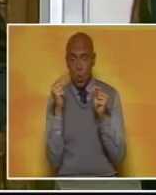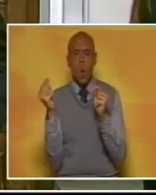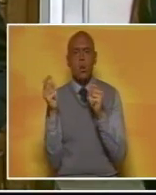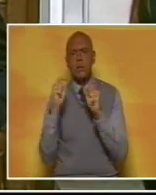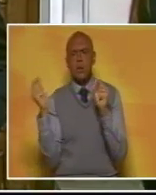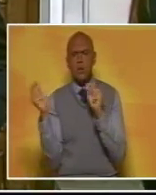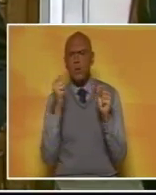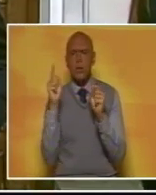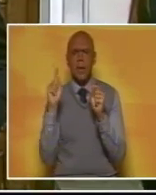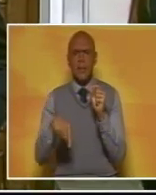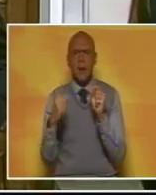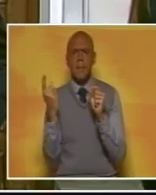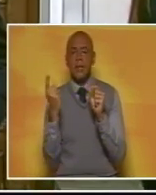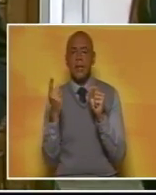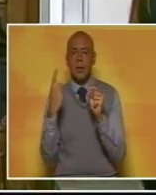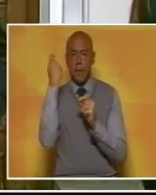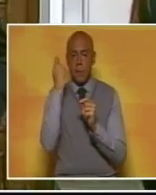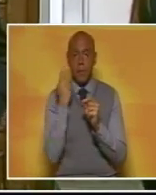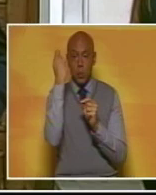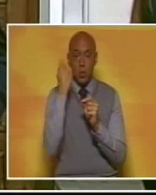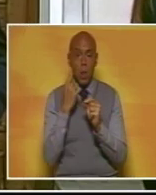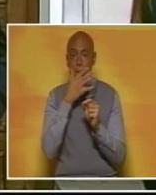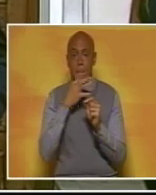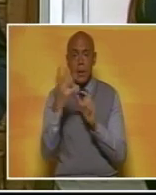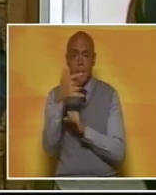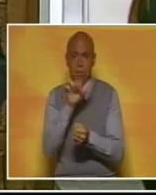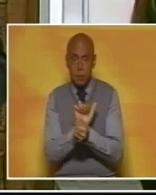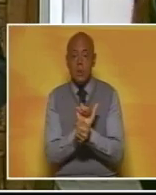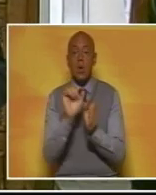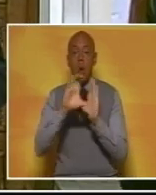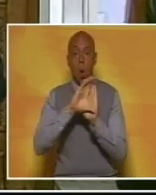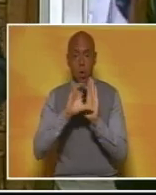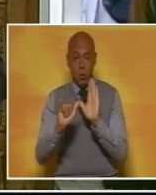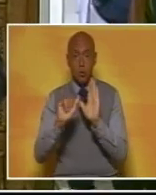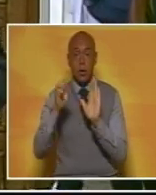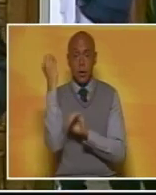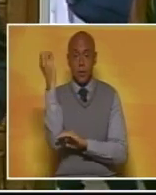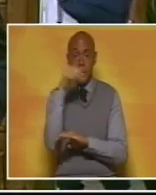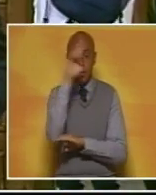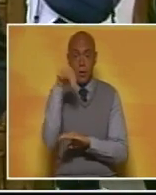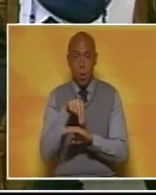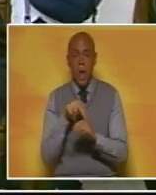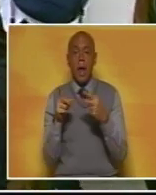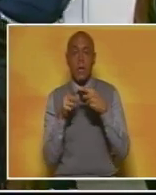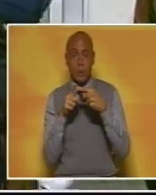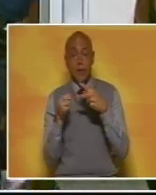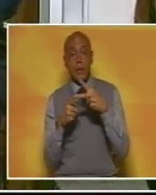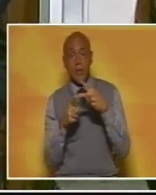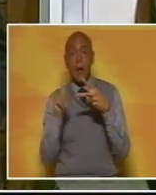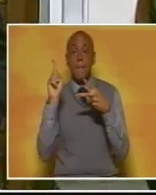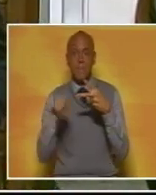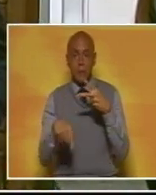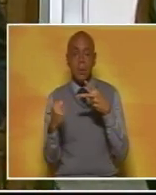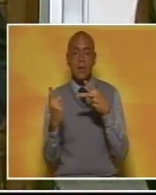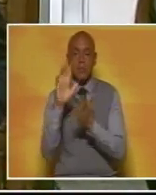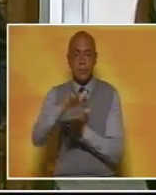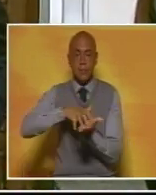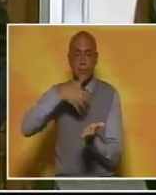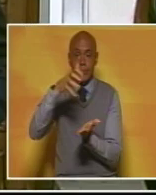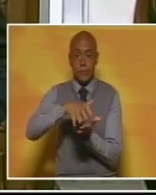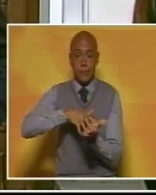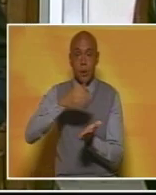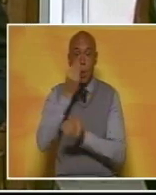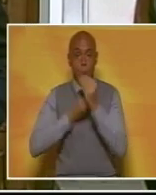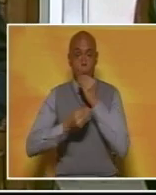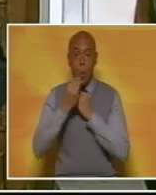allanamiento de inmunidad a diputados por parte de la Asamblea Nacional Constituyente y también otro debate sobre la situación agroalimentaria